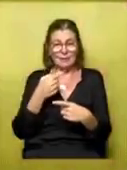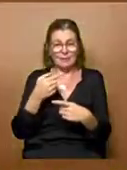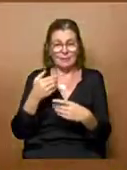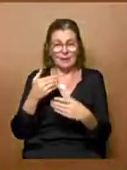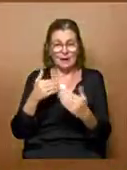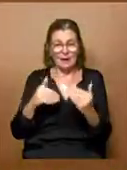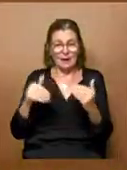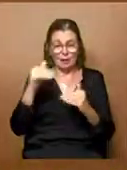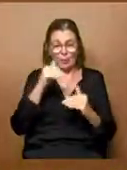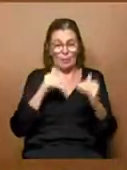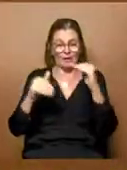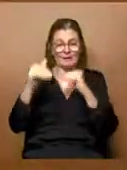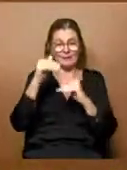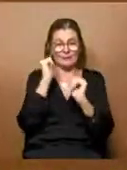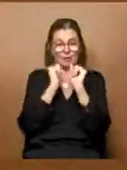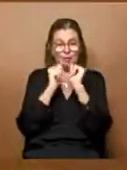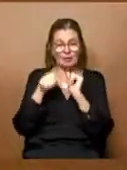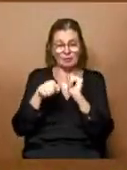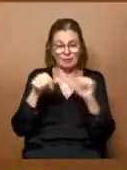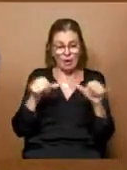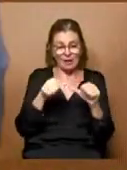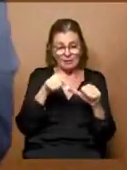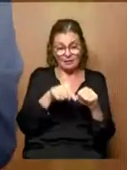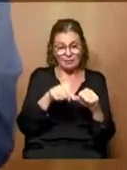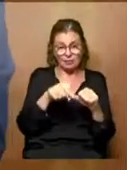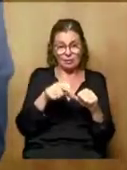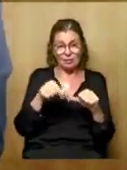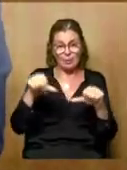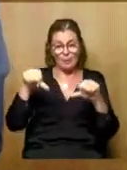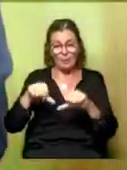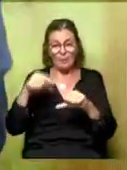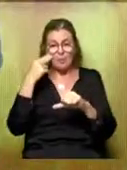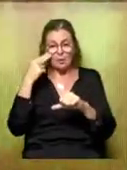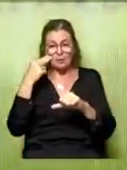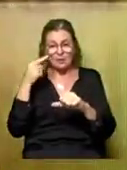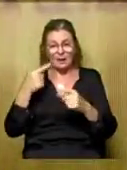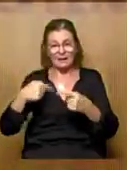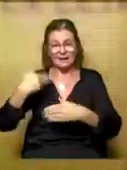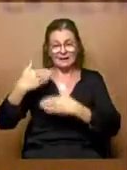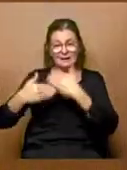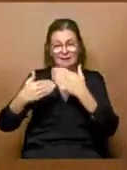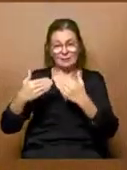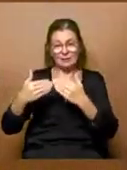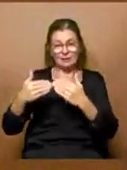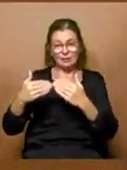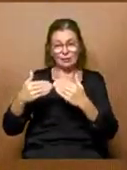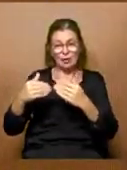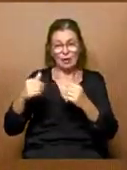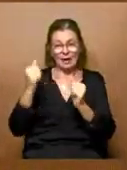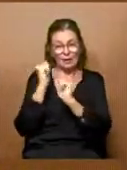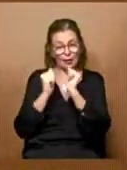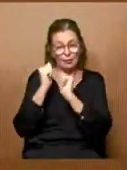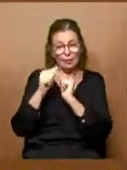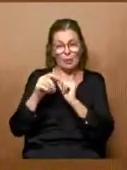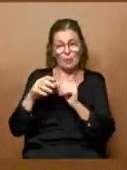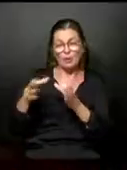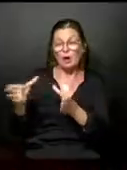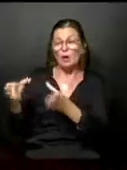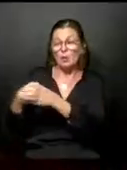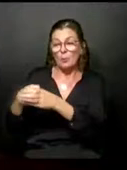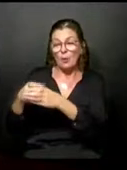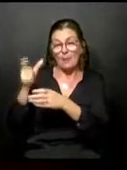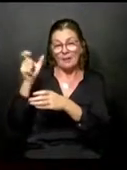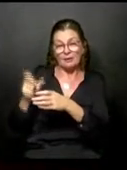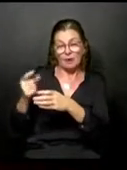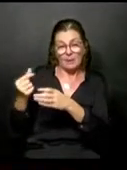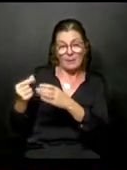Ese es como el principal, digamos. Si uno hace esto, estamos perjudicando el crecimiento económico. Por lo de los Maya Oro o por cualquier consideración que se ponga sobre la mesa,